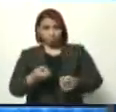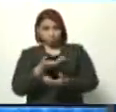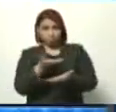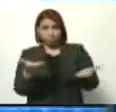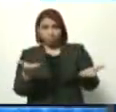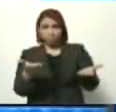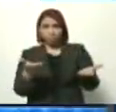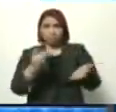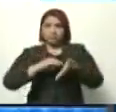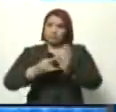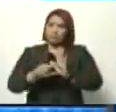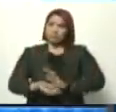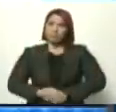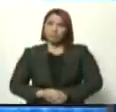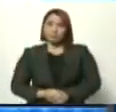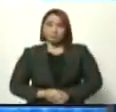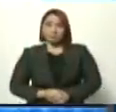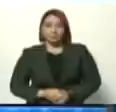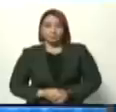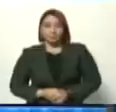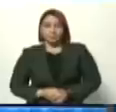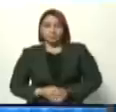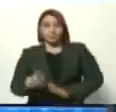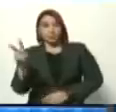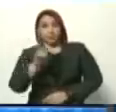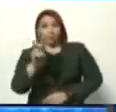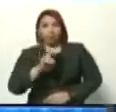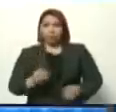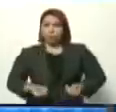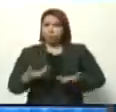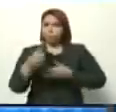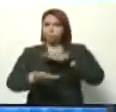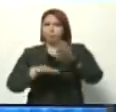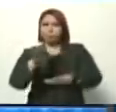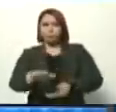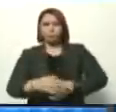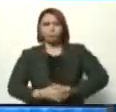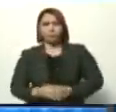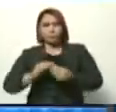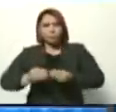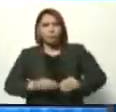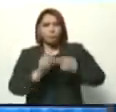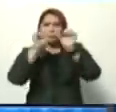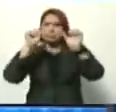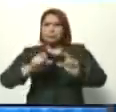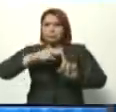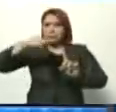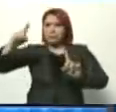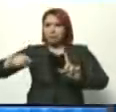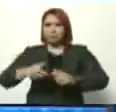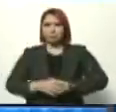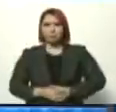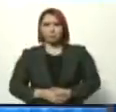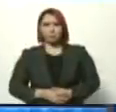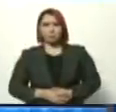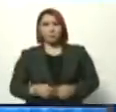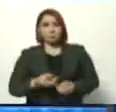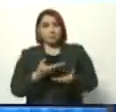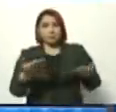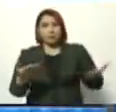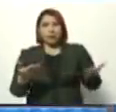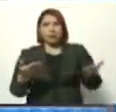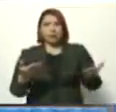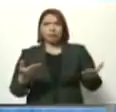Y sin embargo, Venezuela ha salido adelante, recuperando su sistema eléctrico. Ahí hay una lección de que